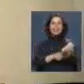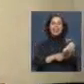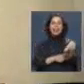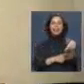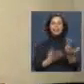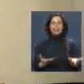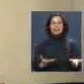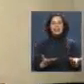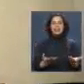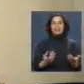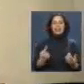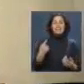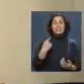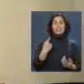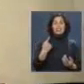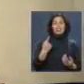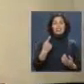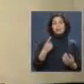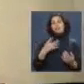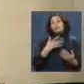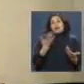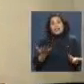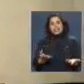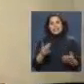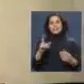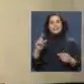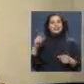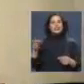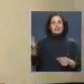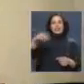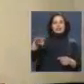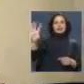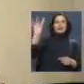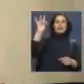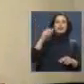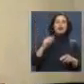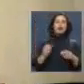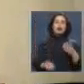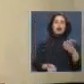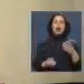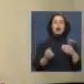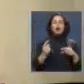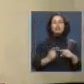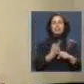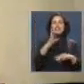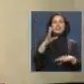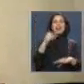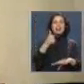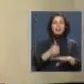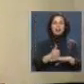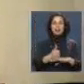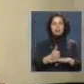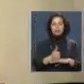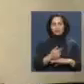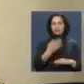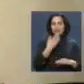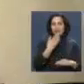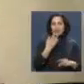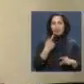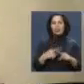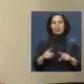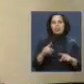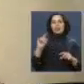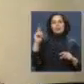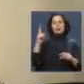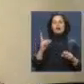Resultado de eso también el alcalde no se reeligió. En Coyhaique, por Hidroaysén, terminamos en la Contraloría, en el primero terminamos